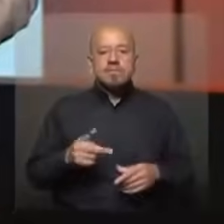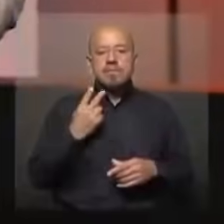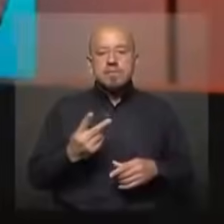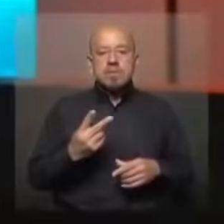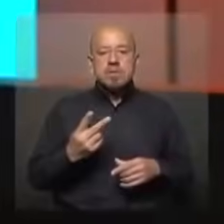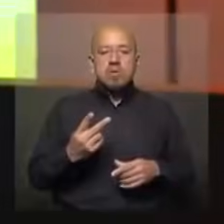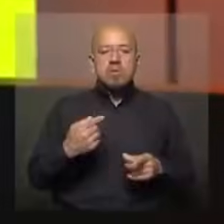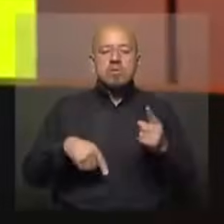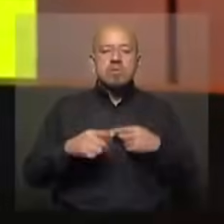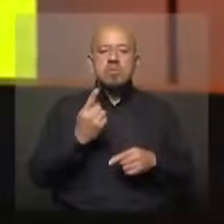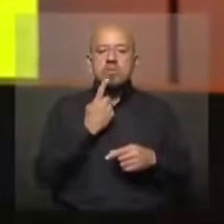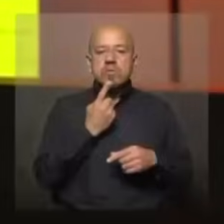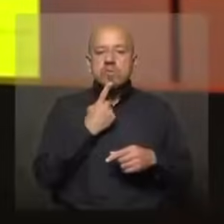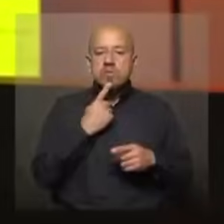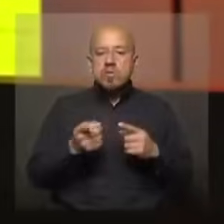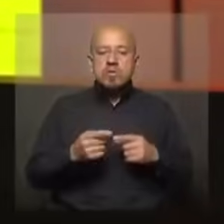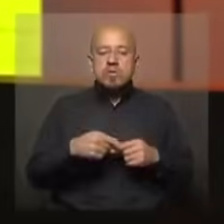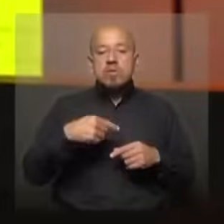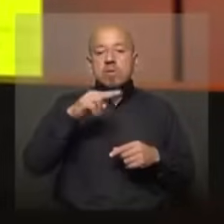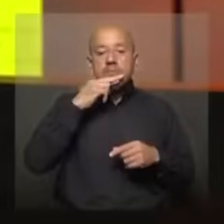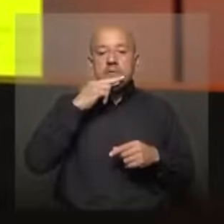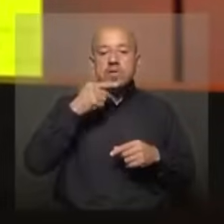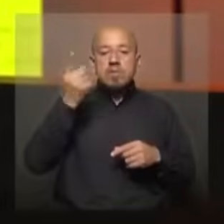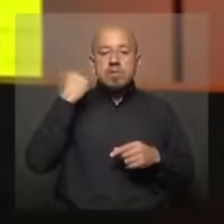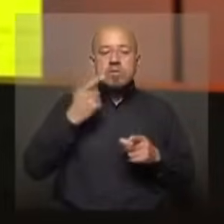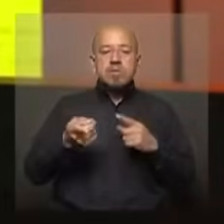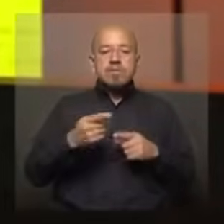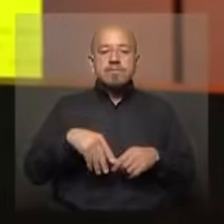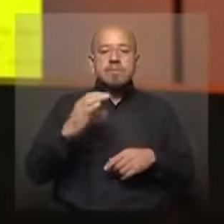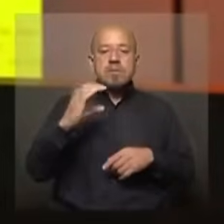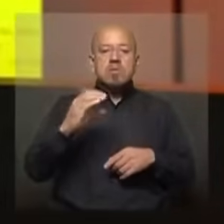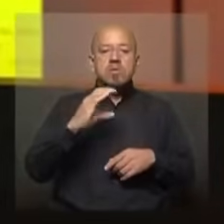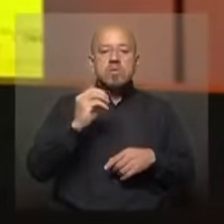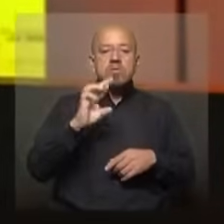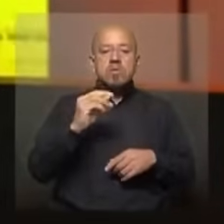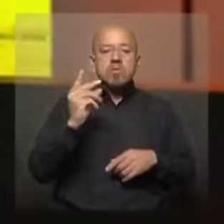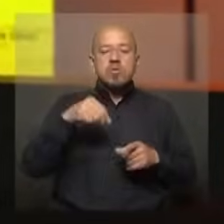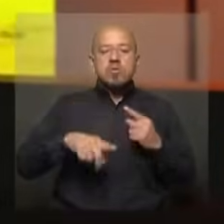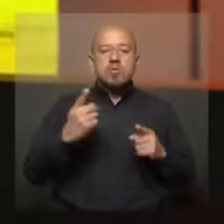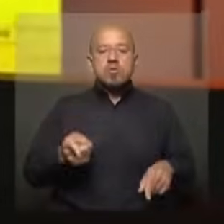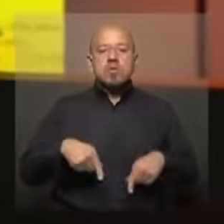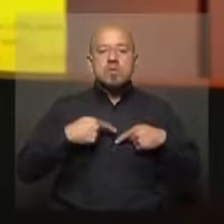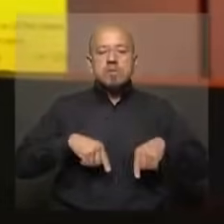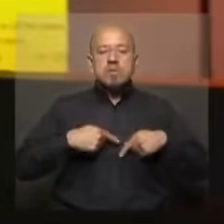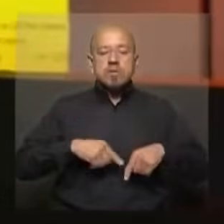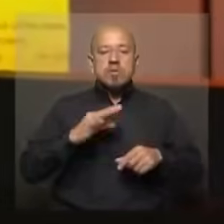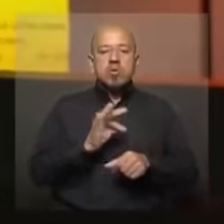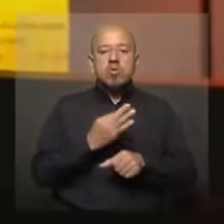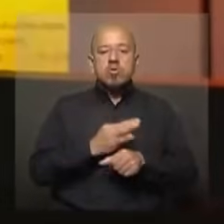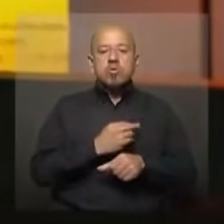del programa serán políticos, porque el viernes pasado, en un acto en el Club Cordón, la intendenta de Montevideo, Carolina